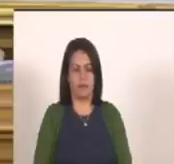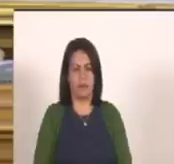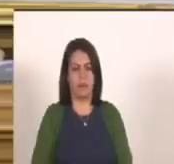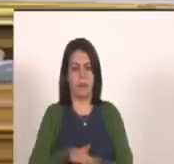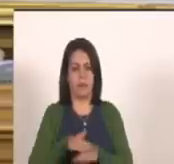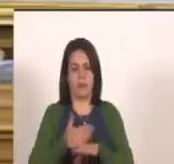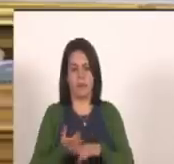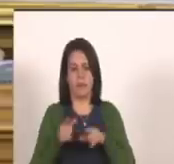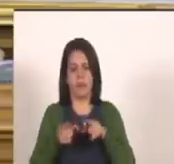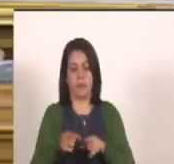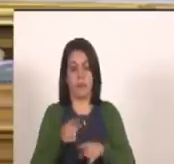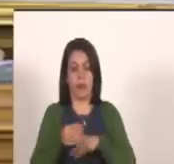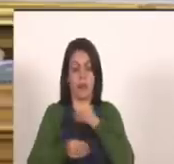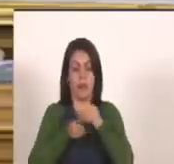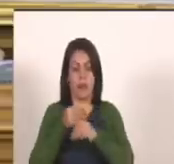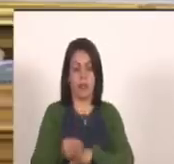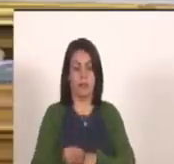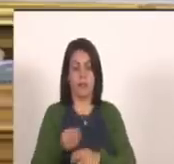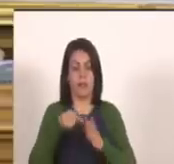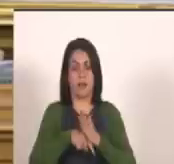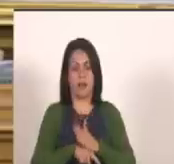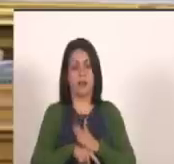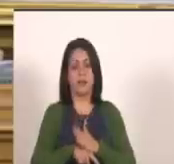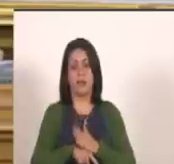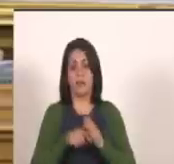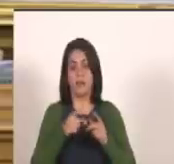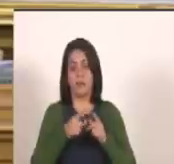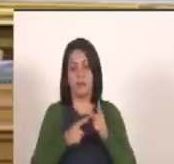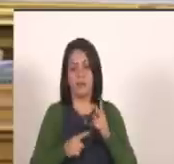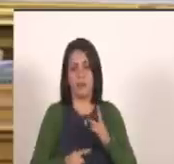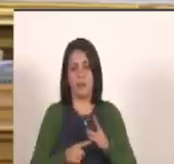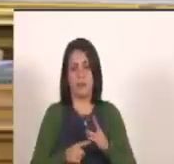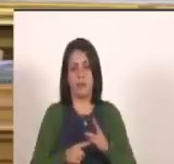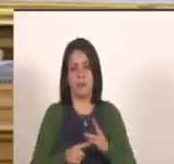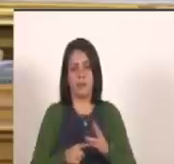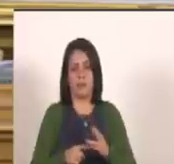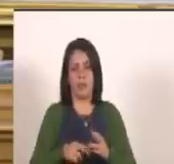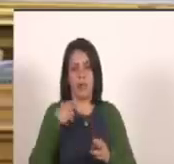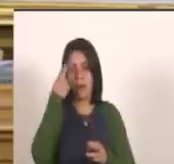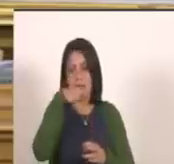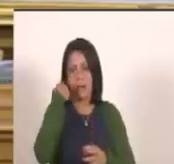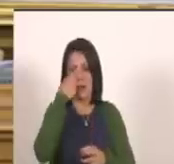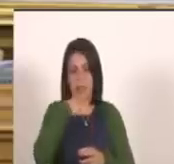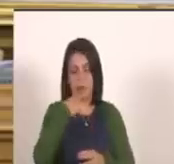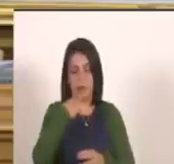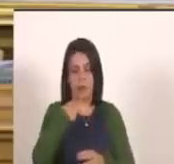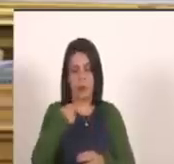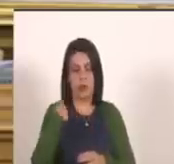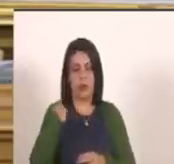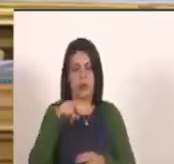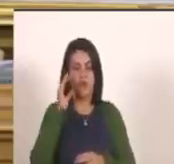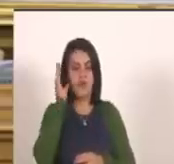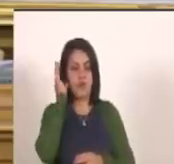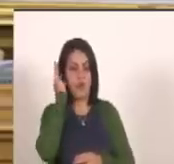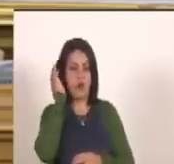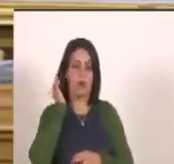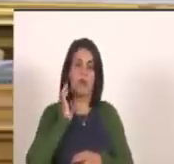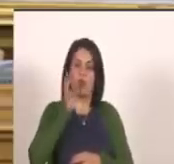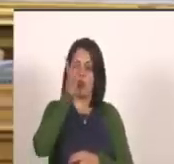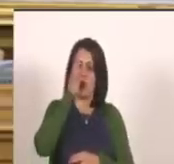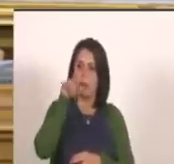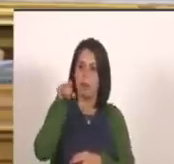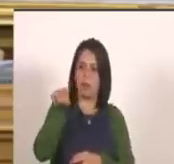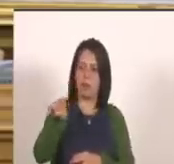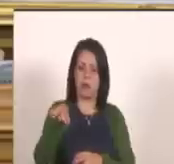Porque lo que está en el fondo es una expresión de fascismo, de racismo. Si eres mujer, puedo burlarme de